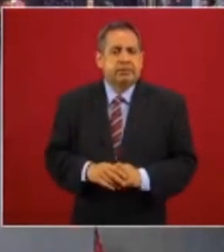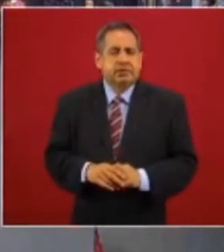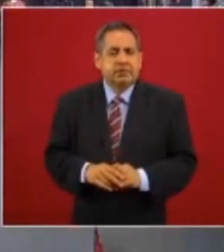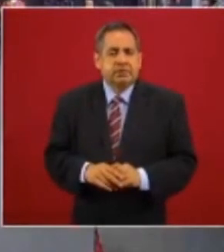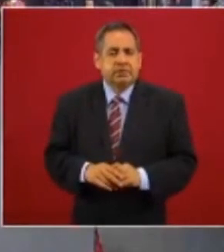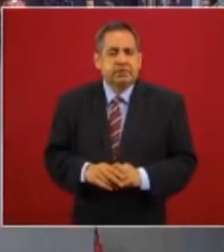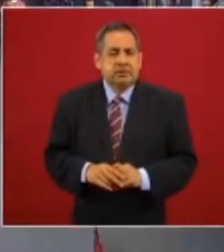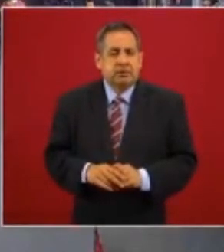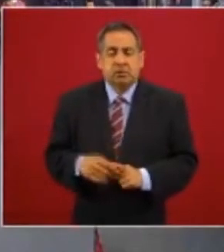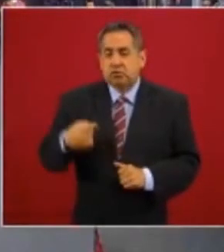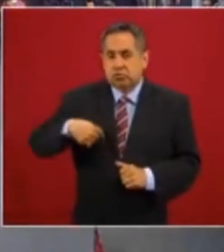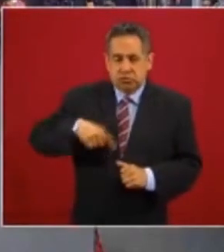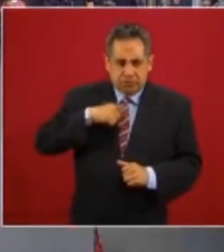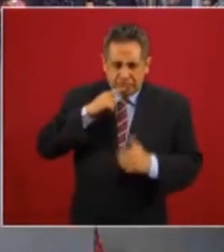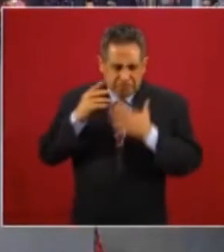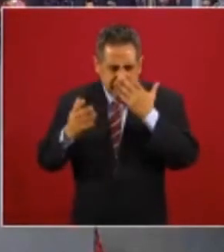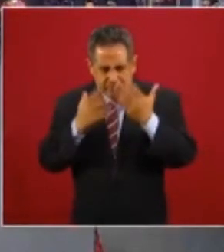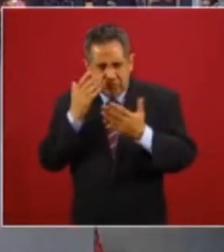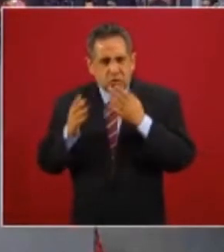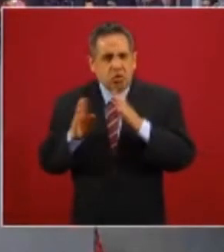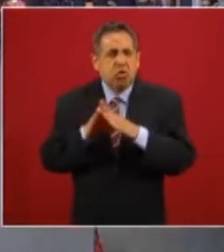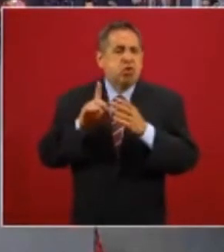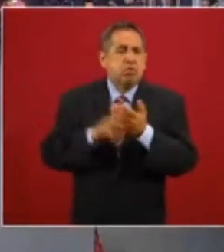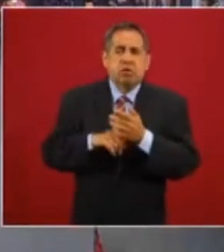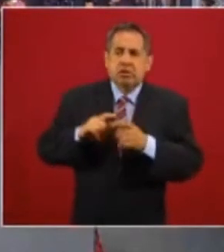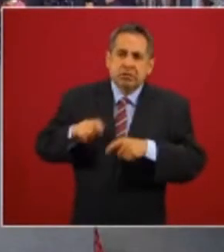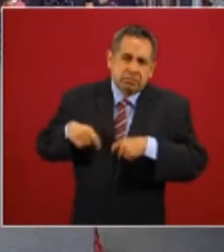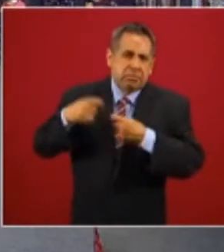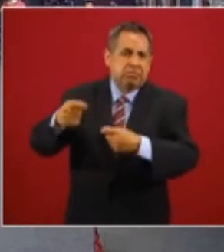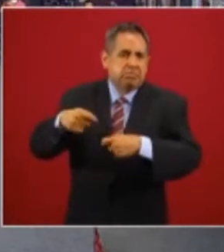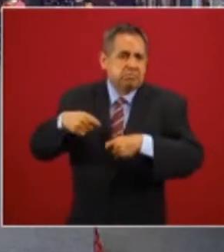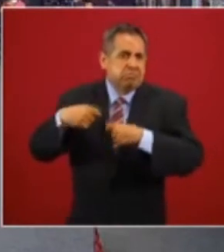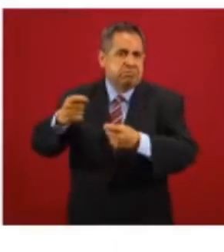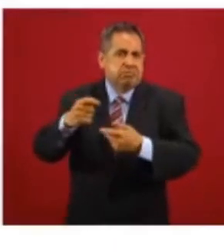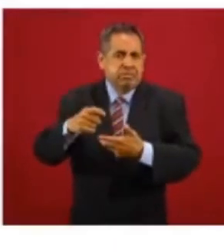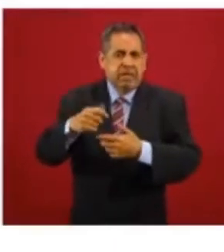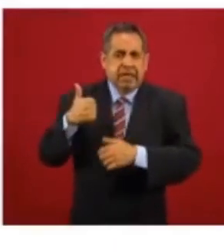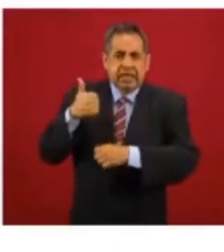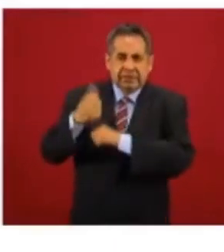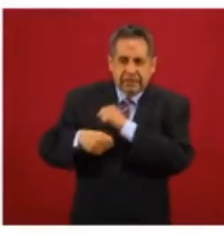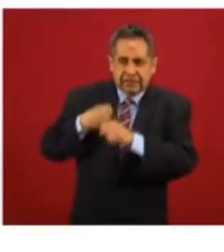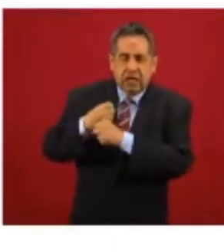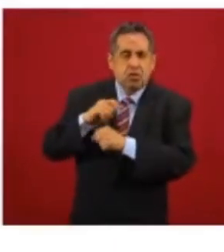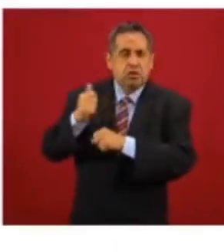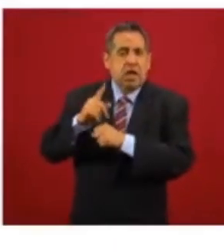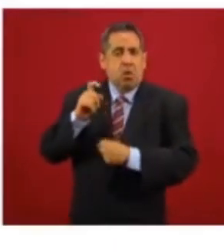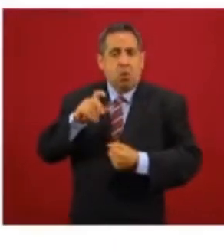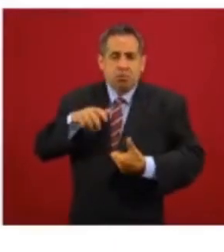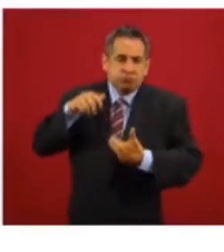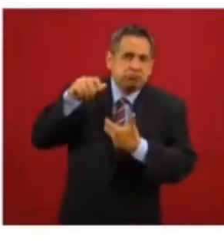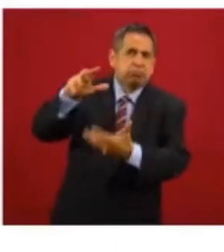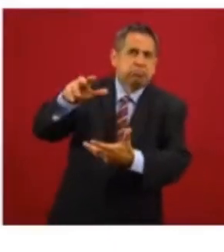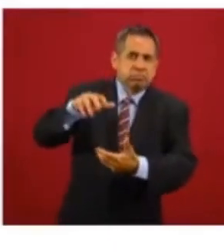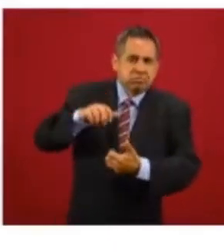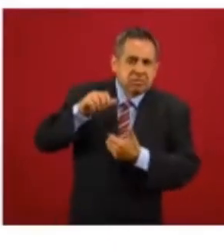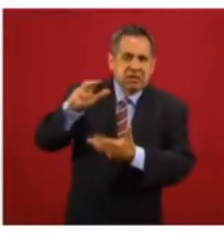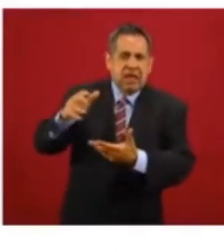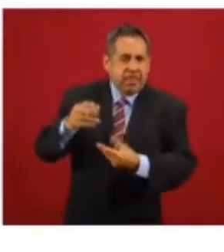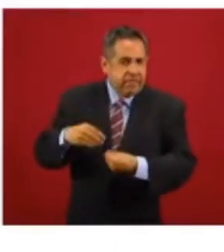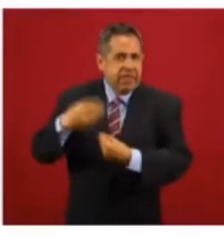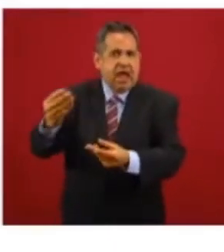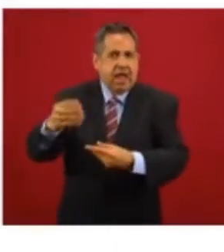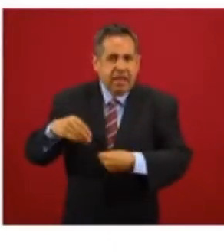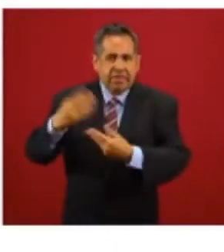¿Cómo? Hicimos también un análisis de cómo se han entregado el agua por sexenios. Ustedes tienen ahí cómo cada uno de los